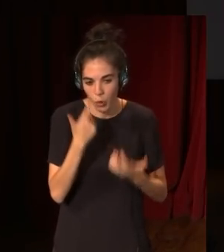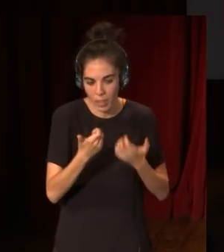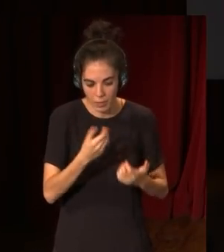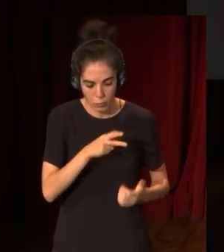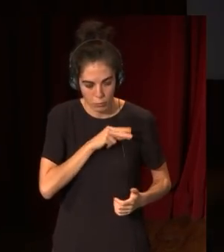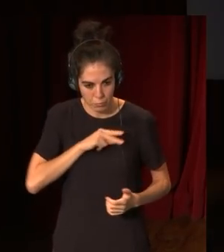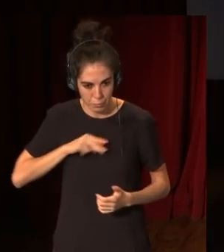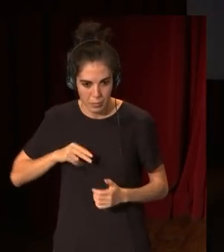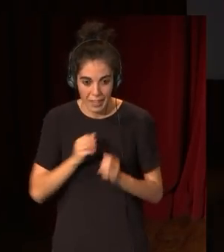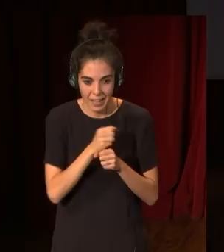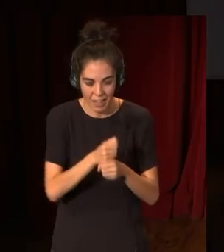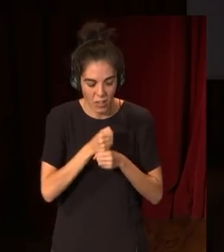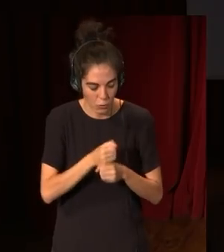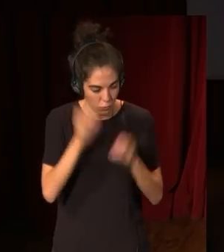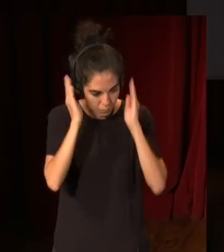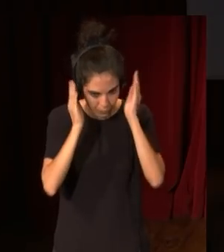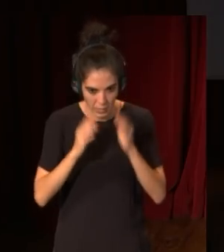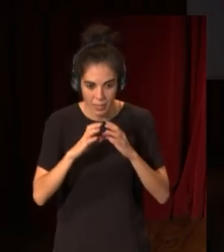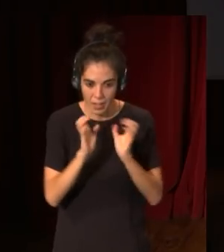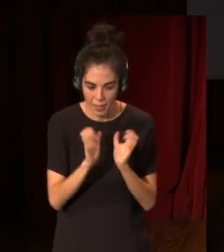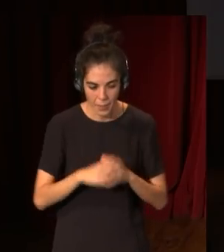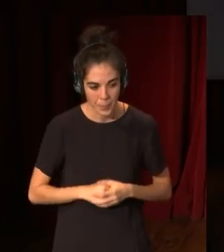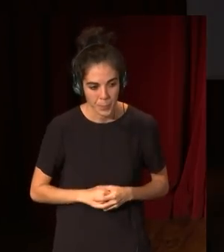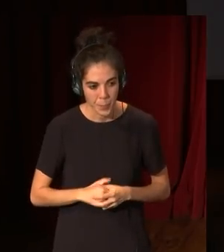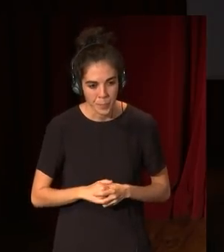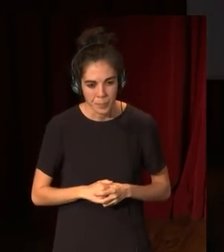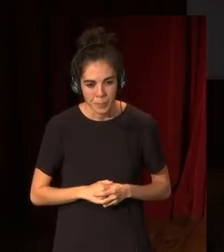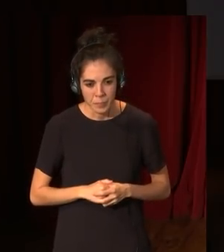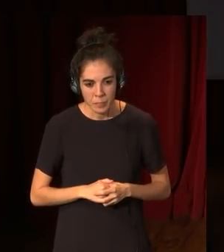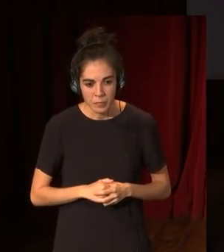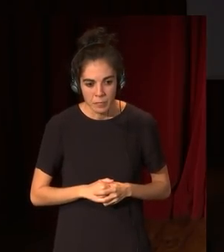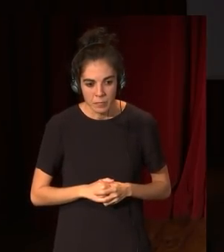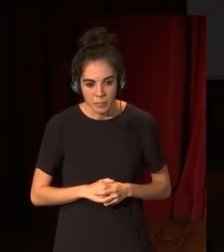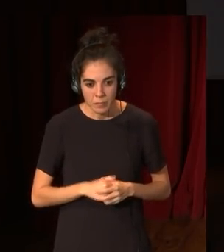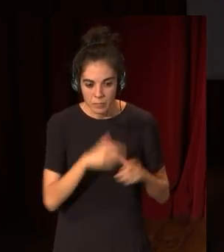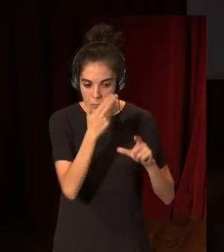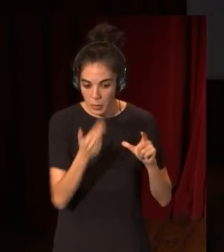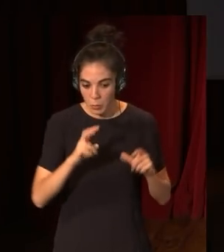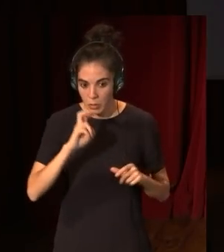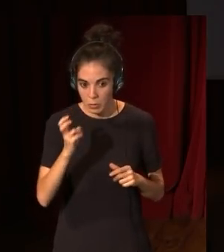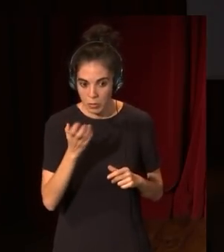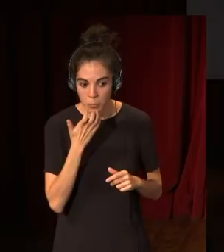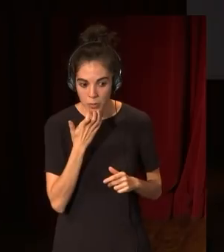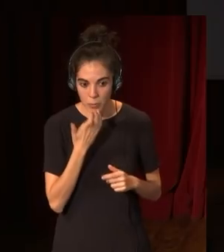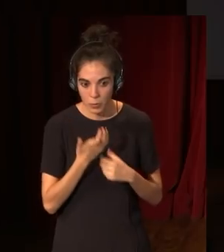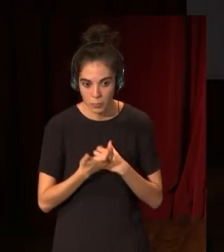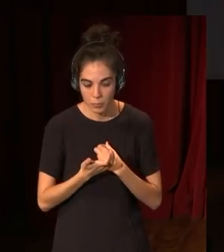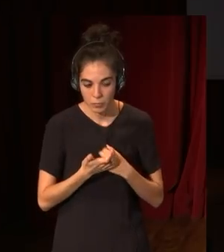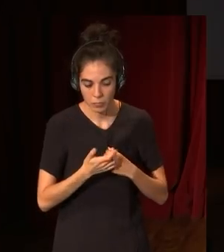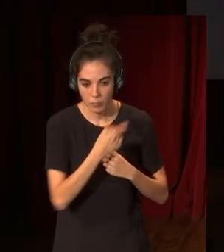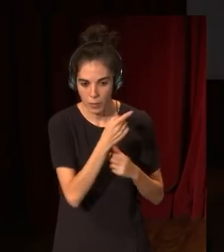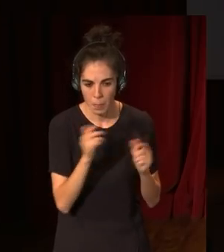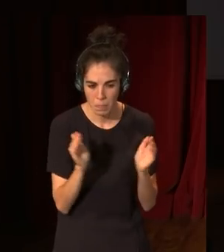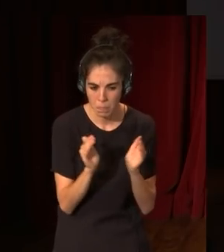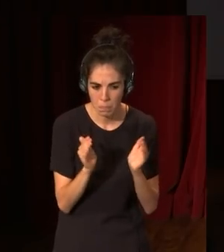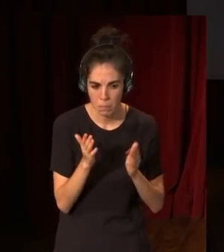caballos a granadas otras piezas como otras pinturas como este pequeñísimo ninja turístico